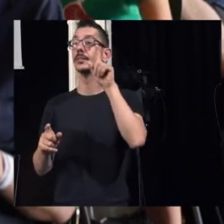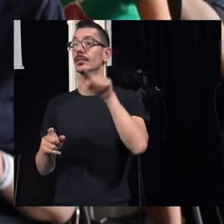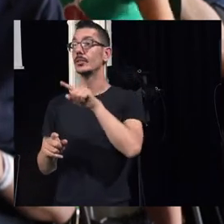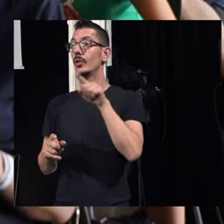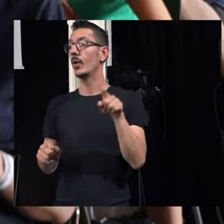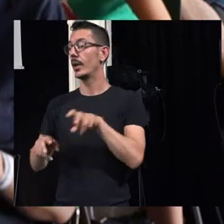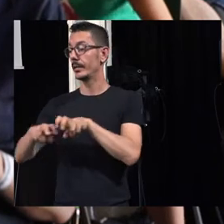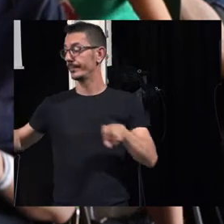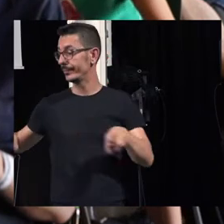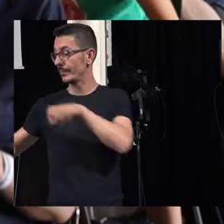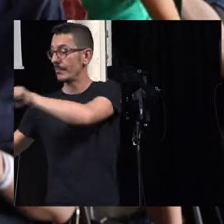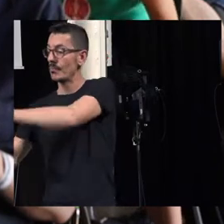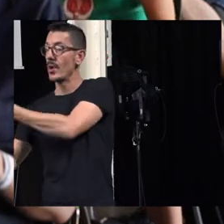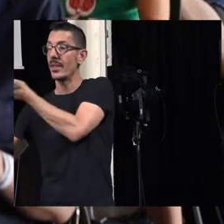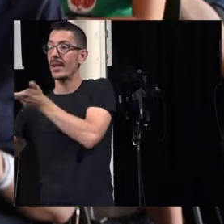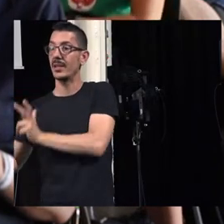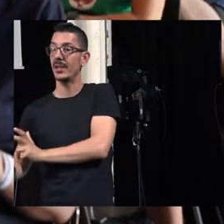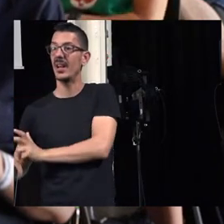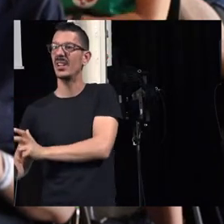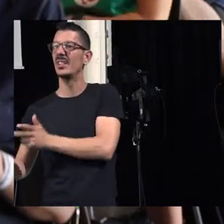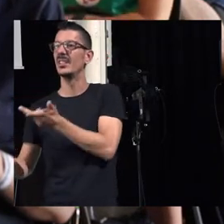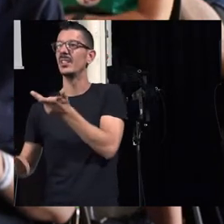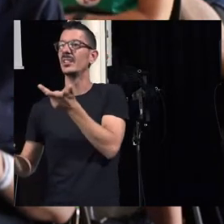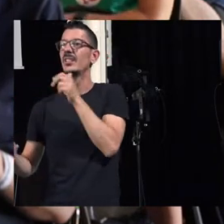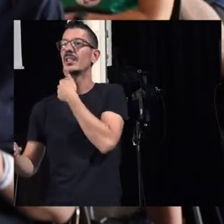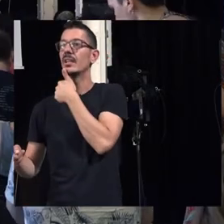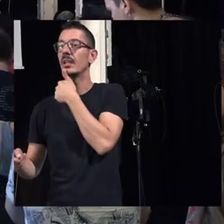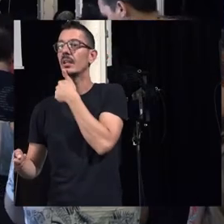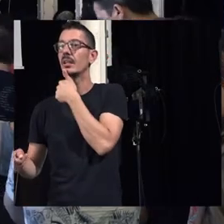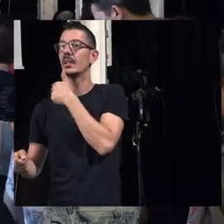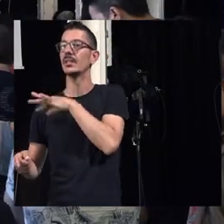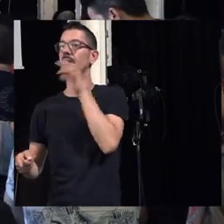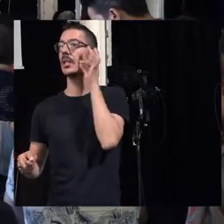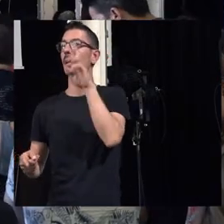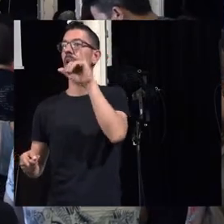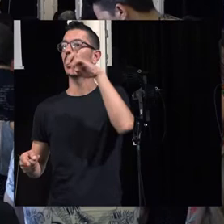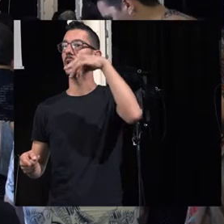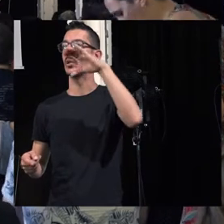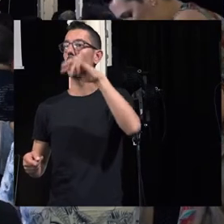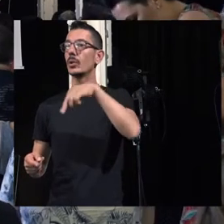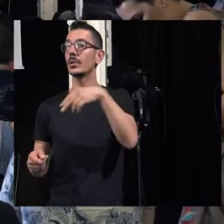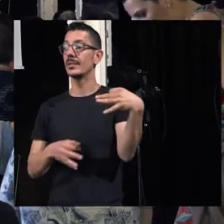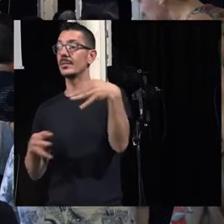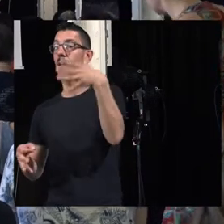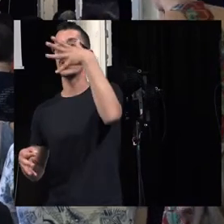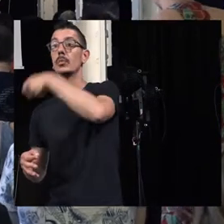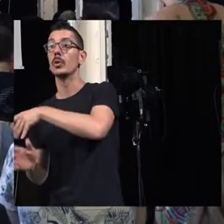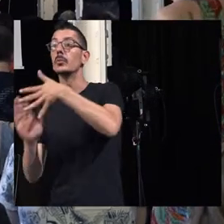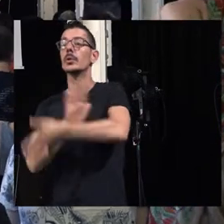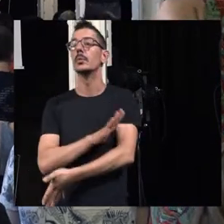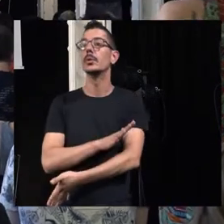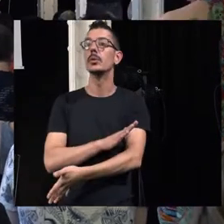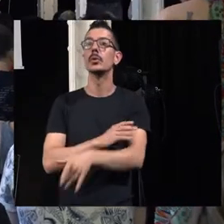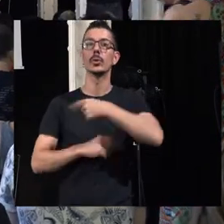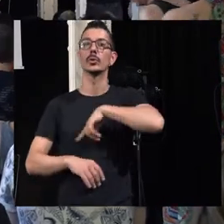vacía. Esta silla es de la compañera Joana Rincón, que no ha podido llegar por una cuestión que